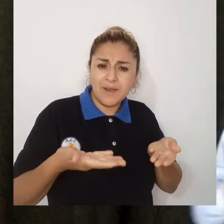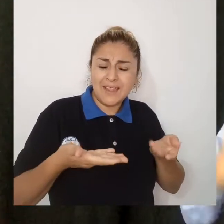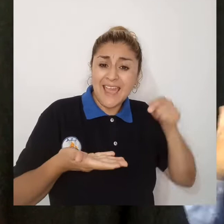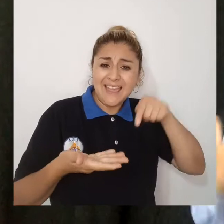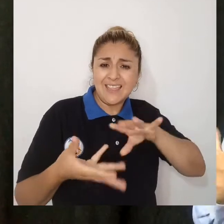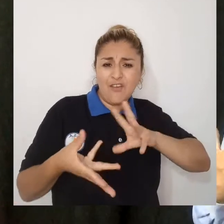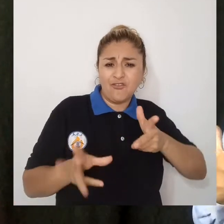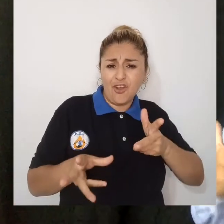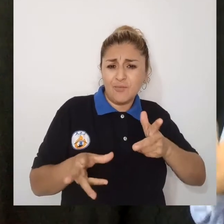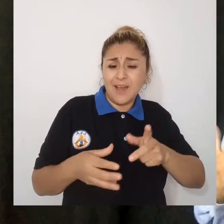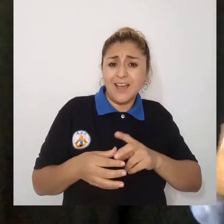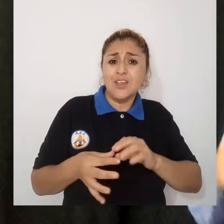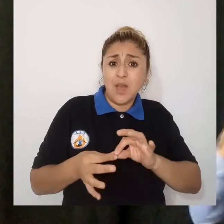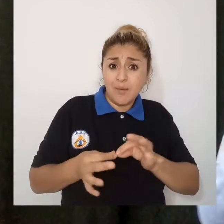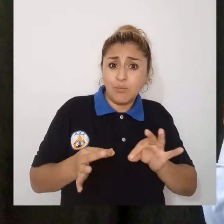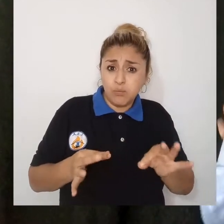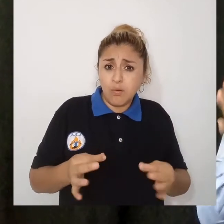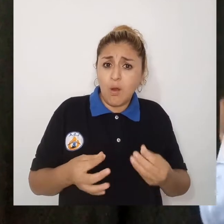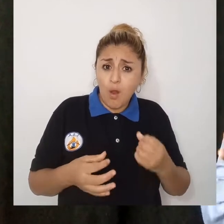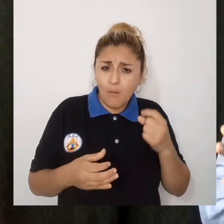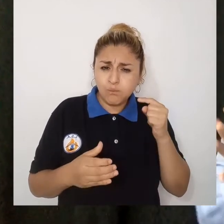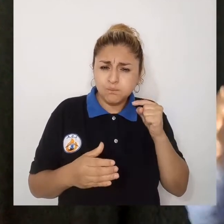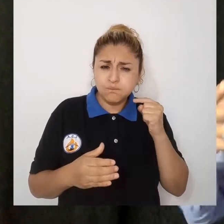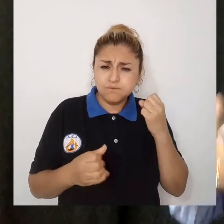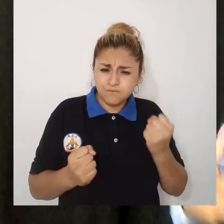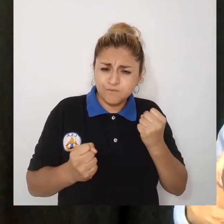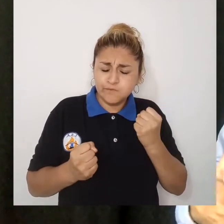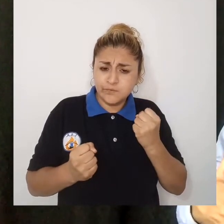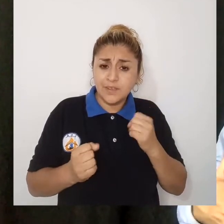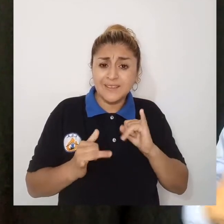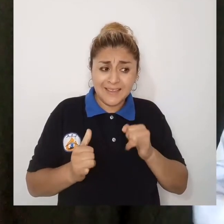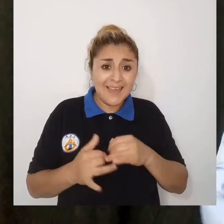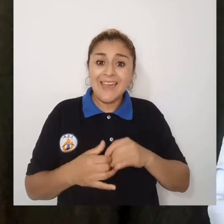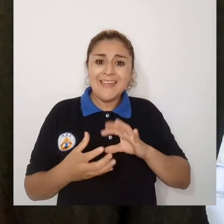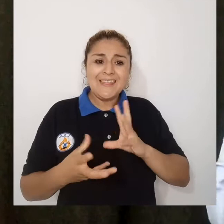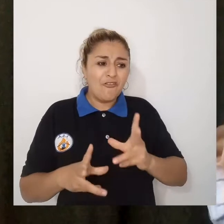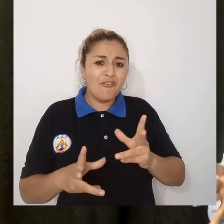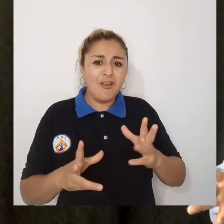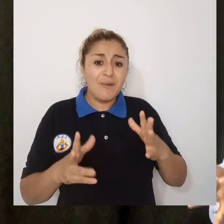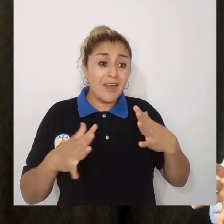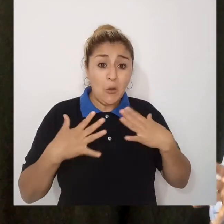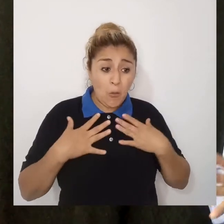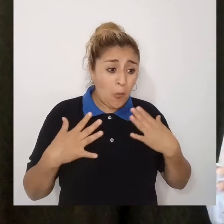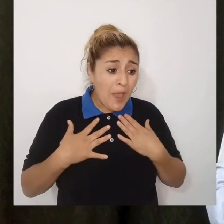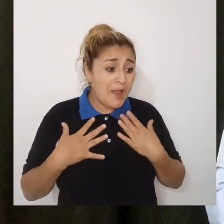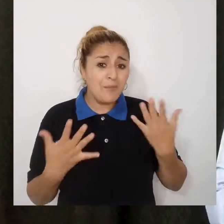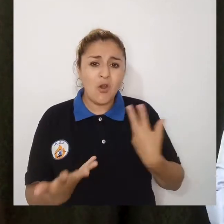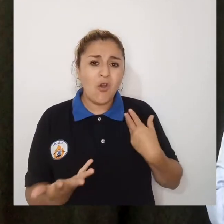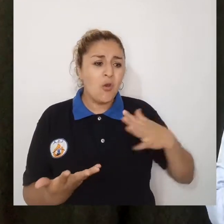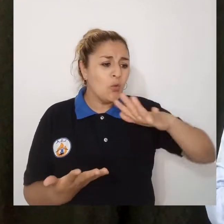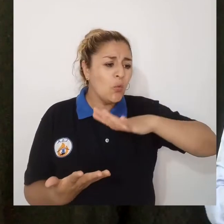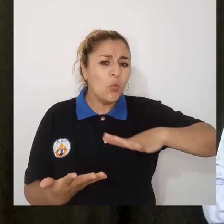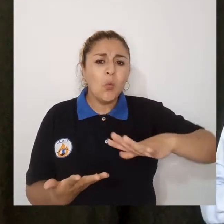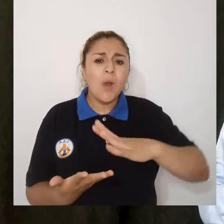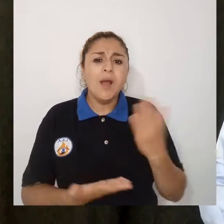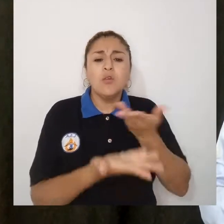pero también vemos de lo que realizaban juntos y físicamente juntos algo tan cotidiano como cortar